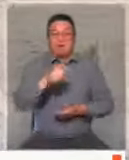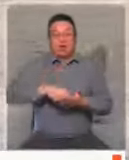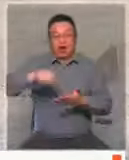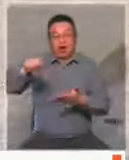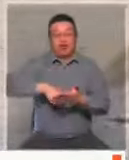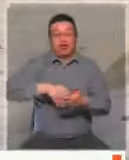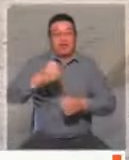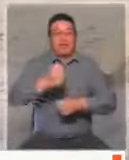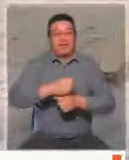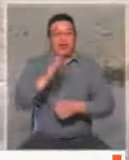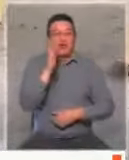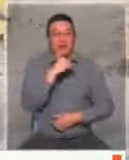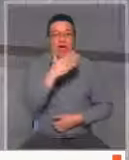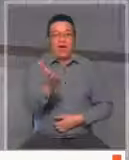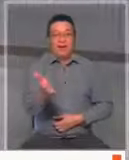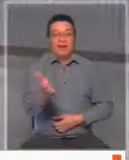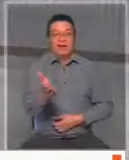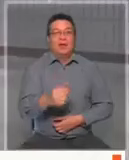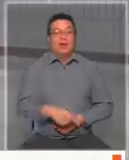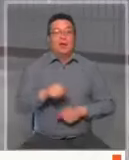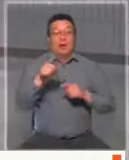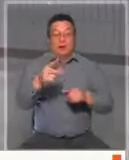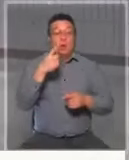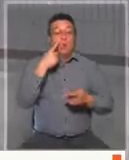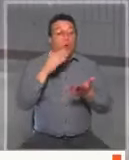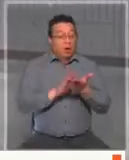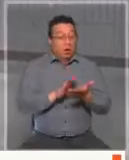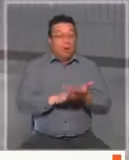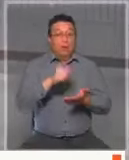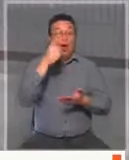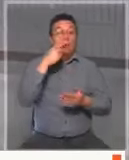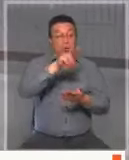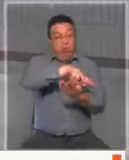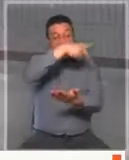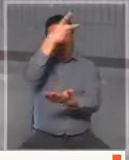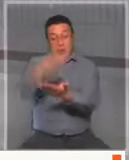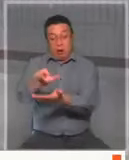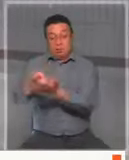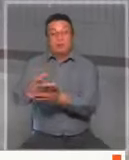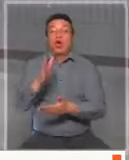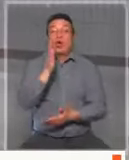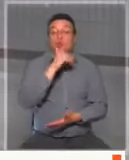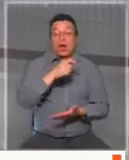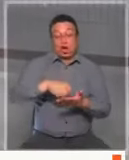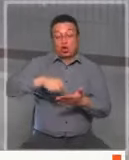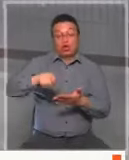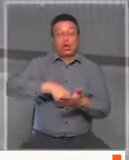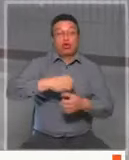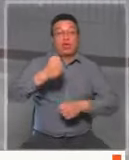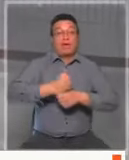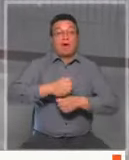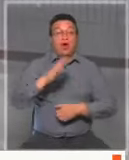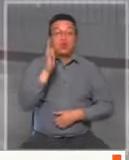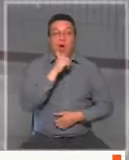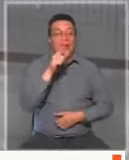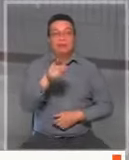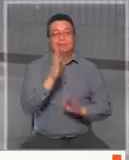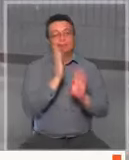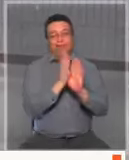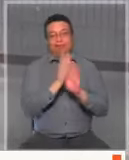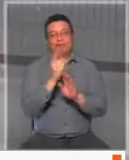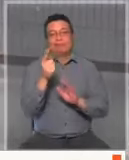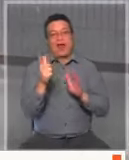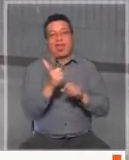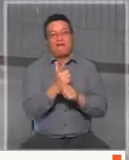de trabajo. Pudimos verificar que el trabajador accidentado no contaba con contrato de trabajo, esto es informalidad laboral, y